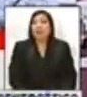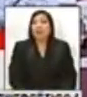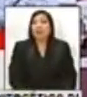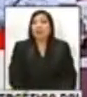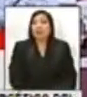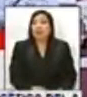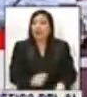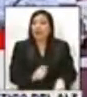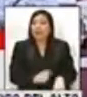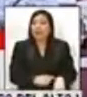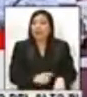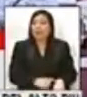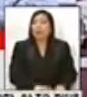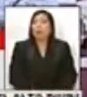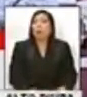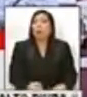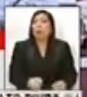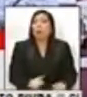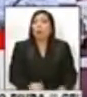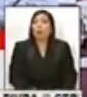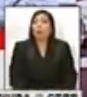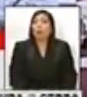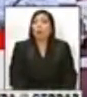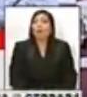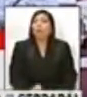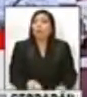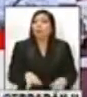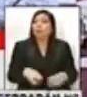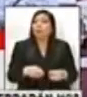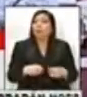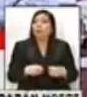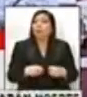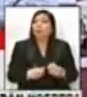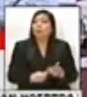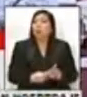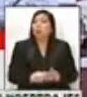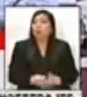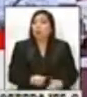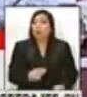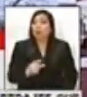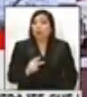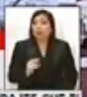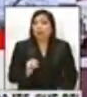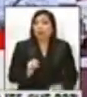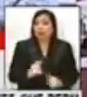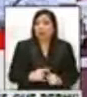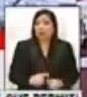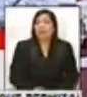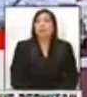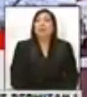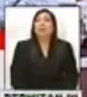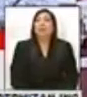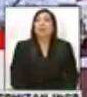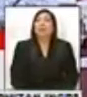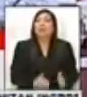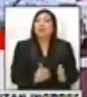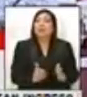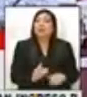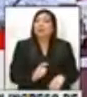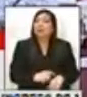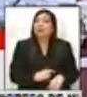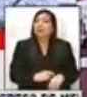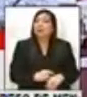tiempo, cuando se admite la compra del kit, en un determinado momento